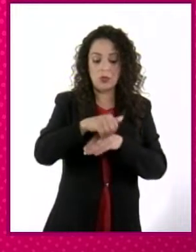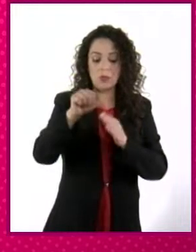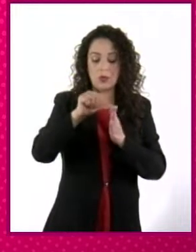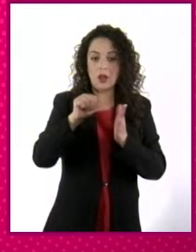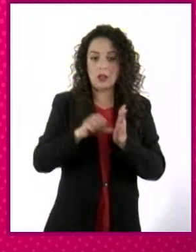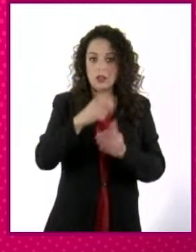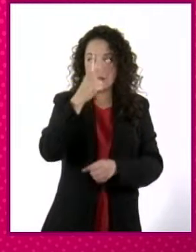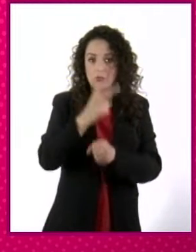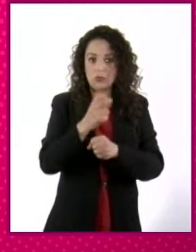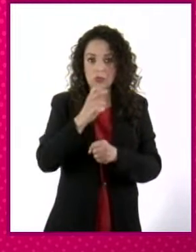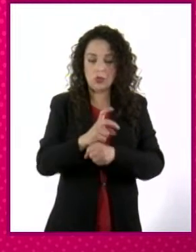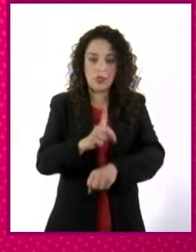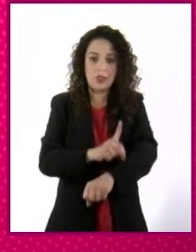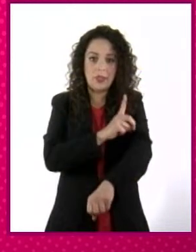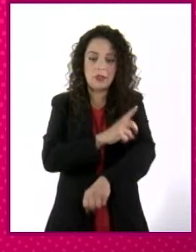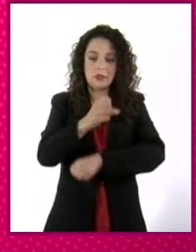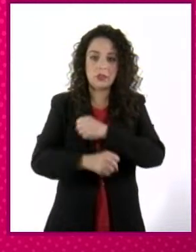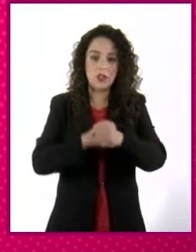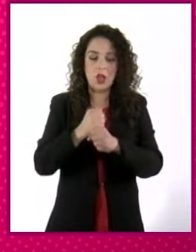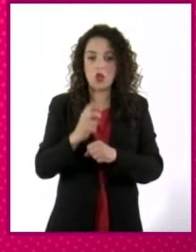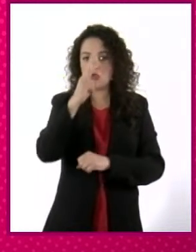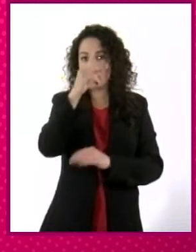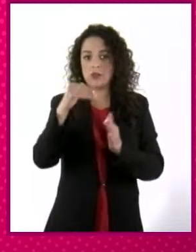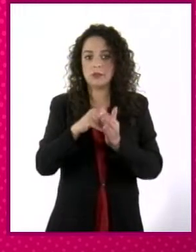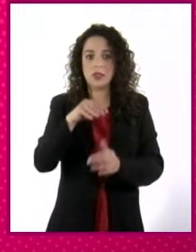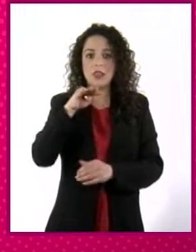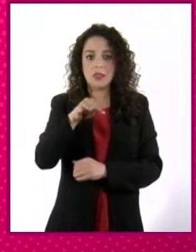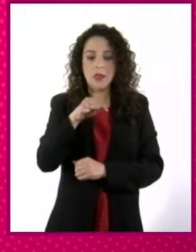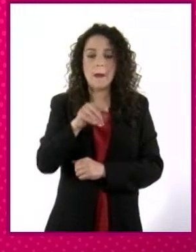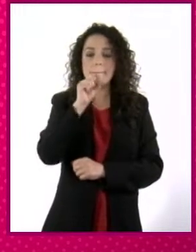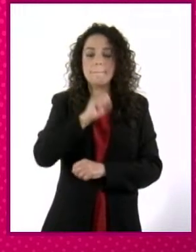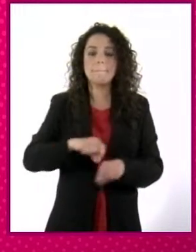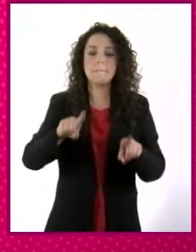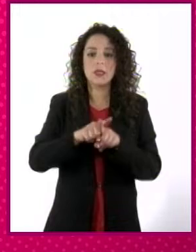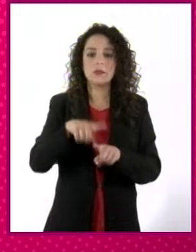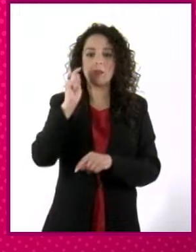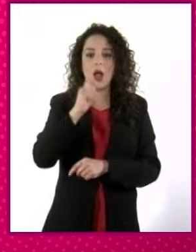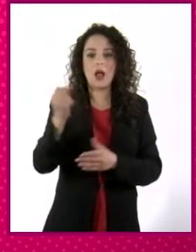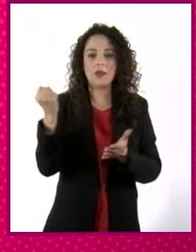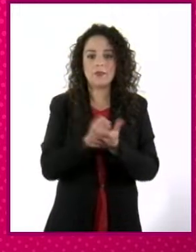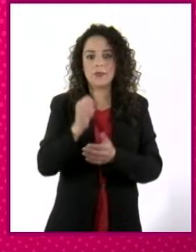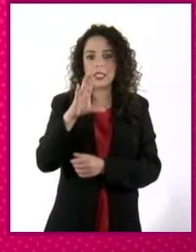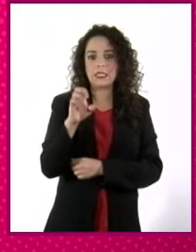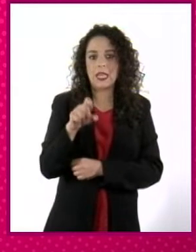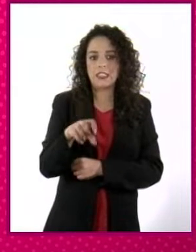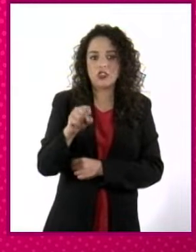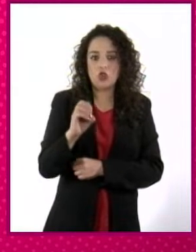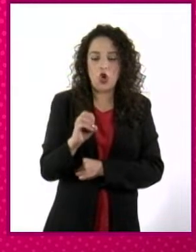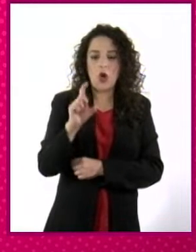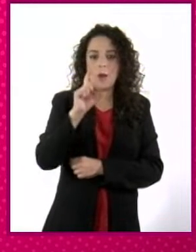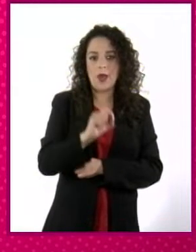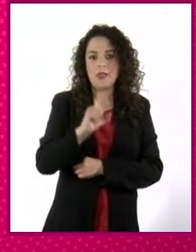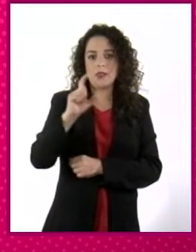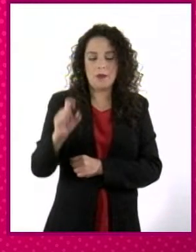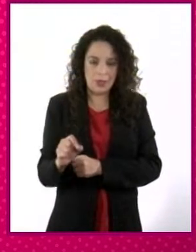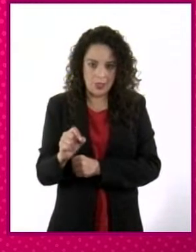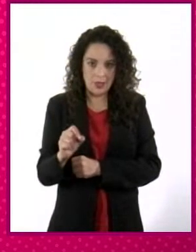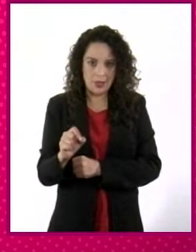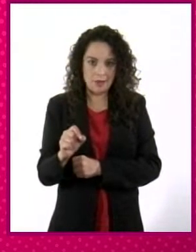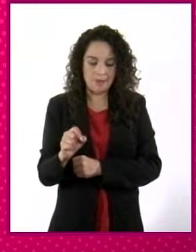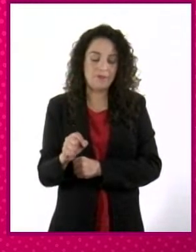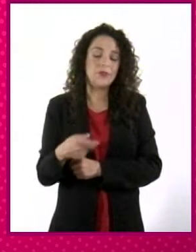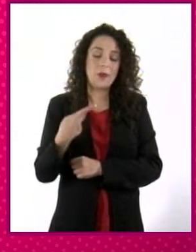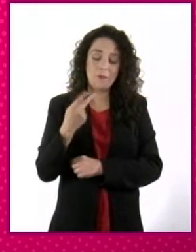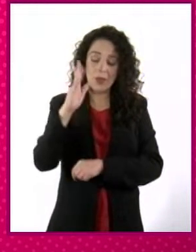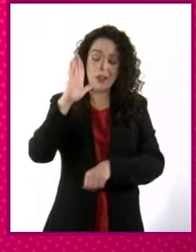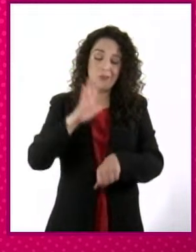desde 2019, también en el censo 2020, pero nos falta mucho por hacer para